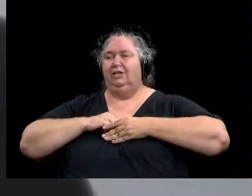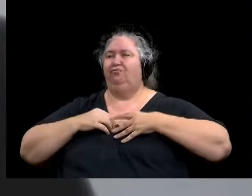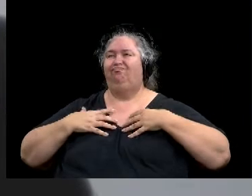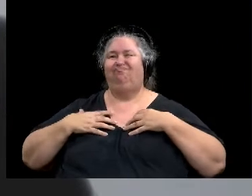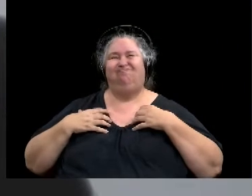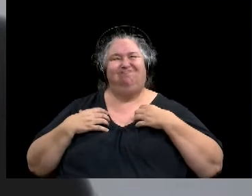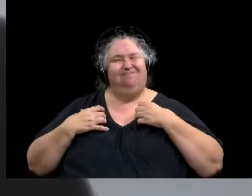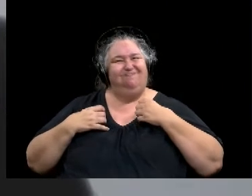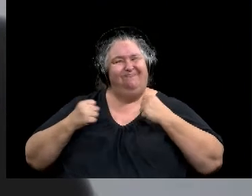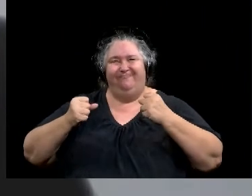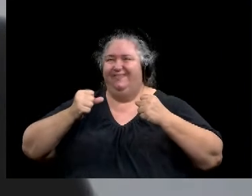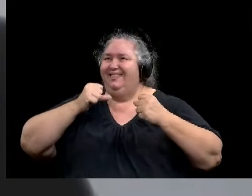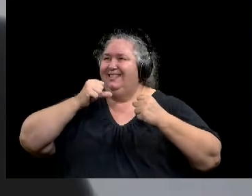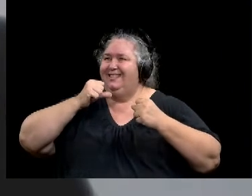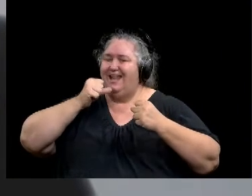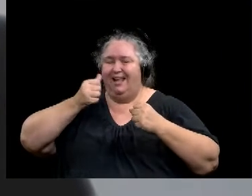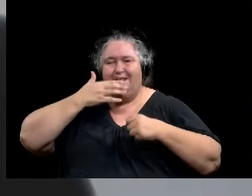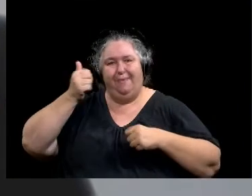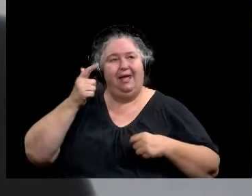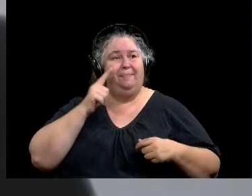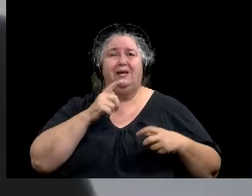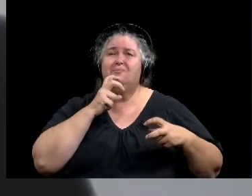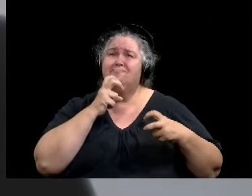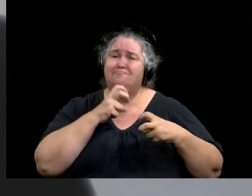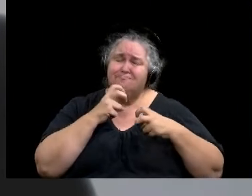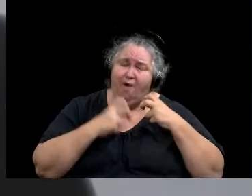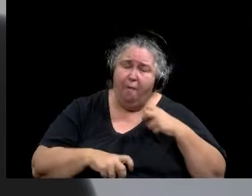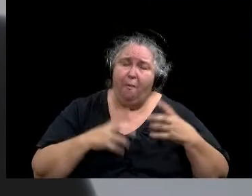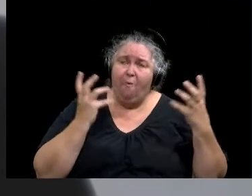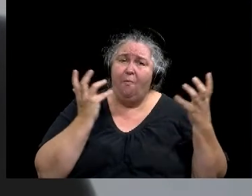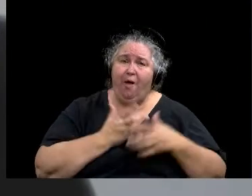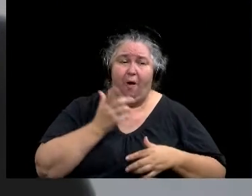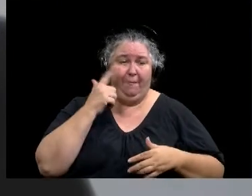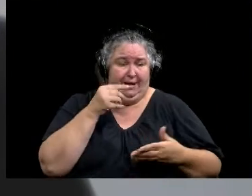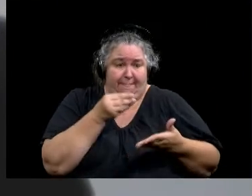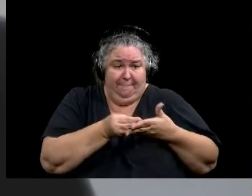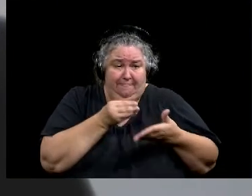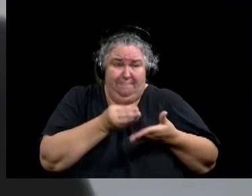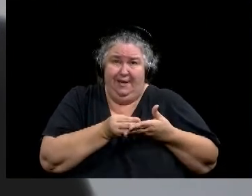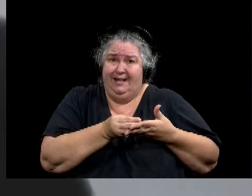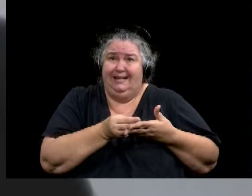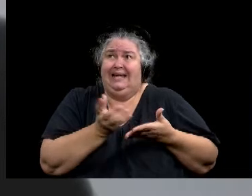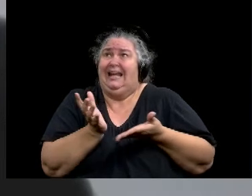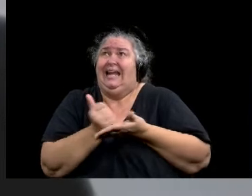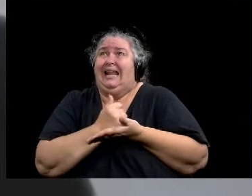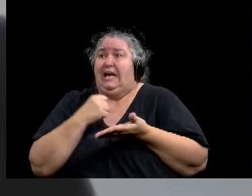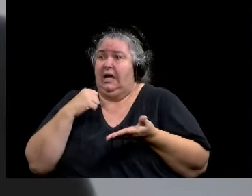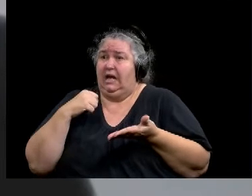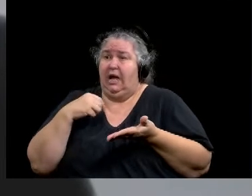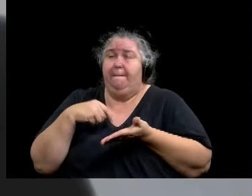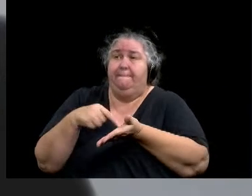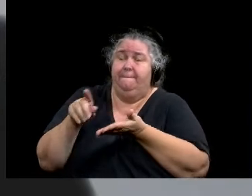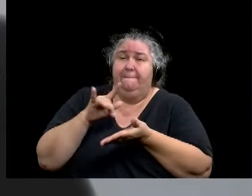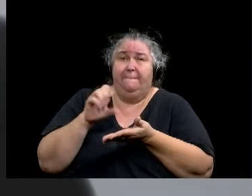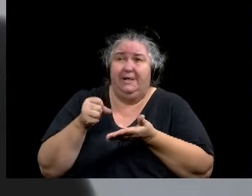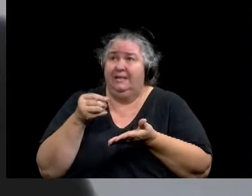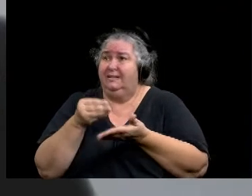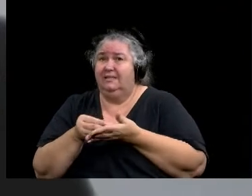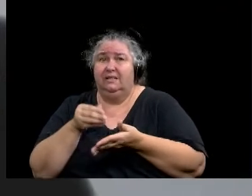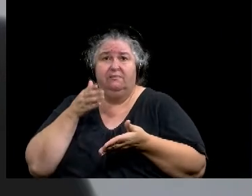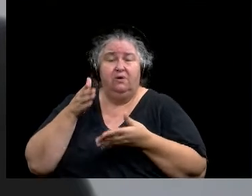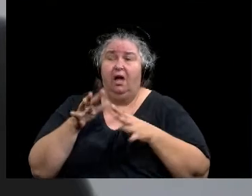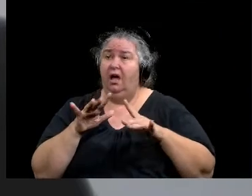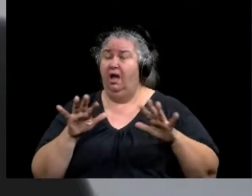es un problema muy grande de pérdida de trabajo estabilidad financiero de nuestra comunidad